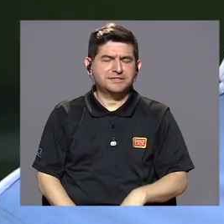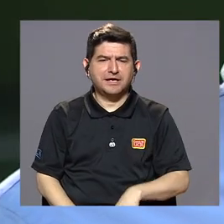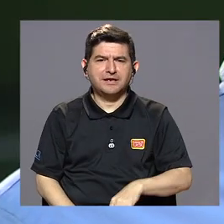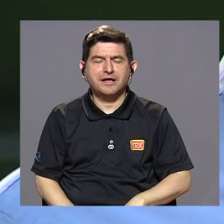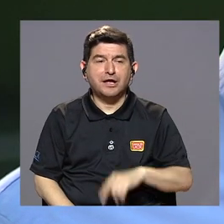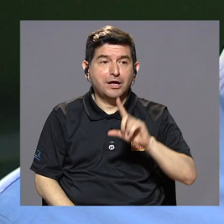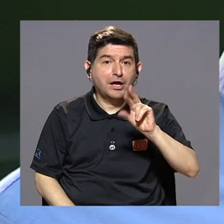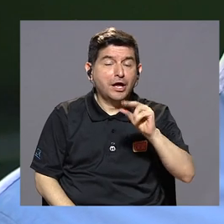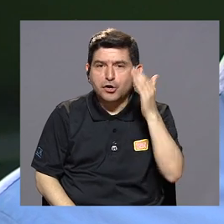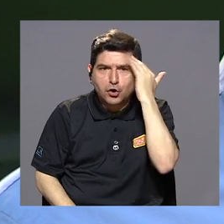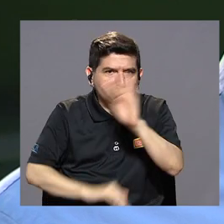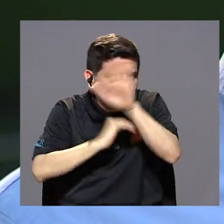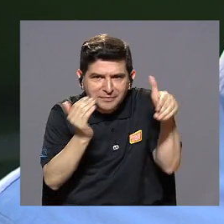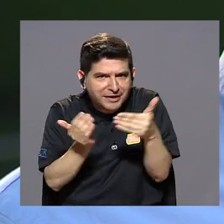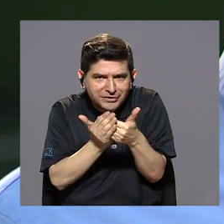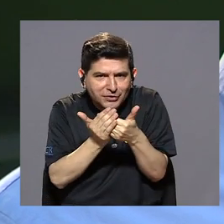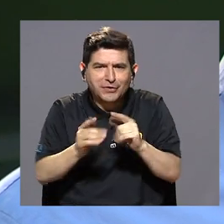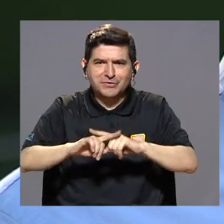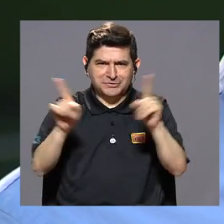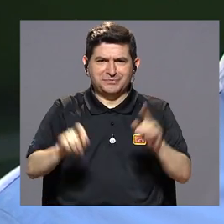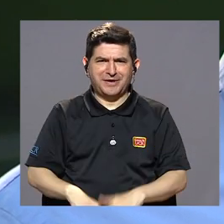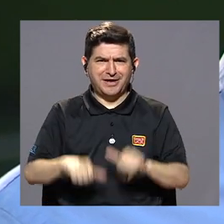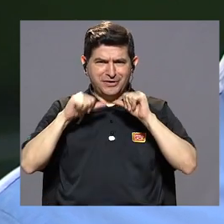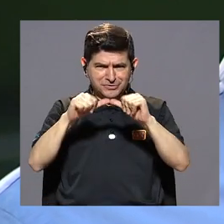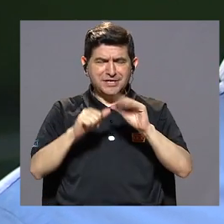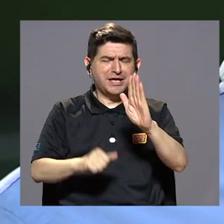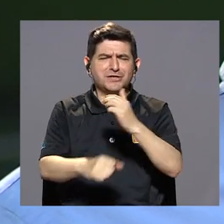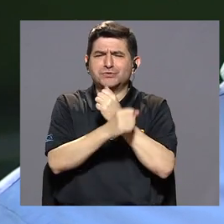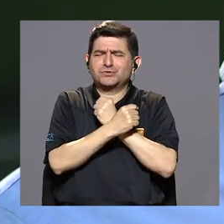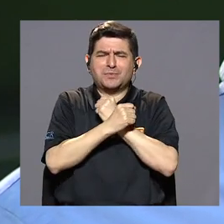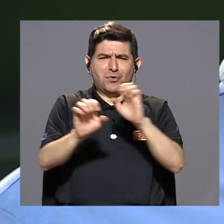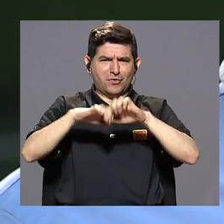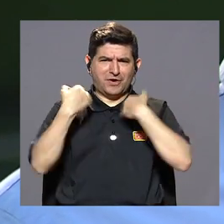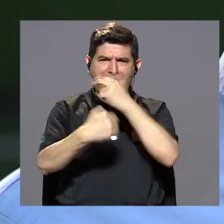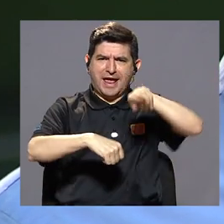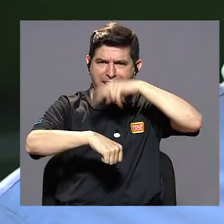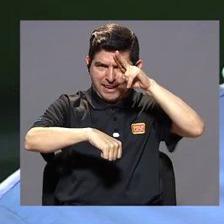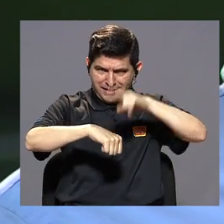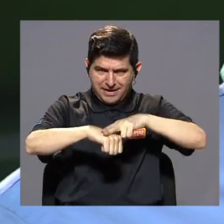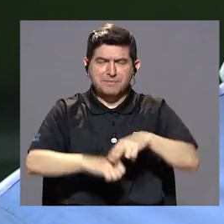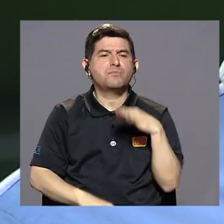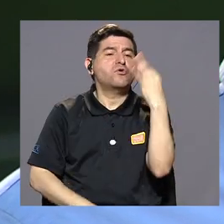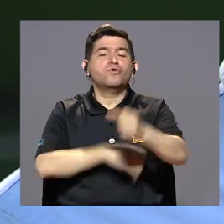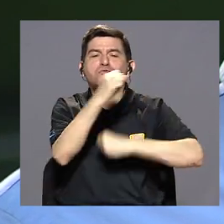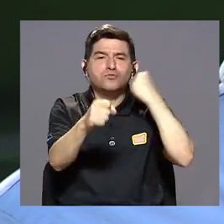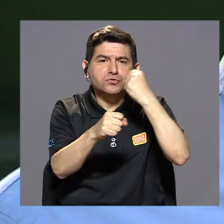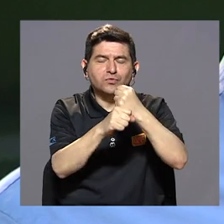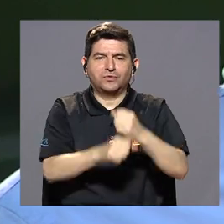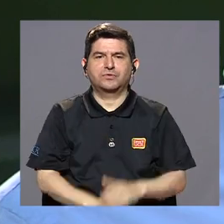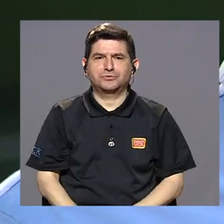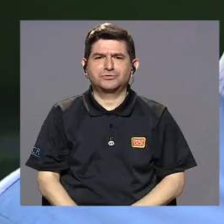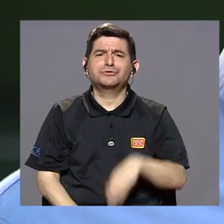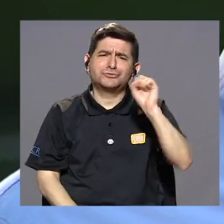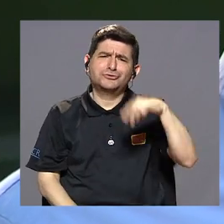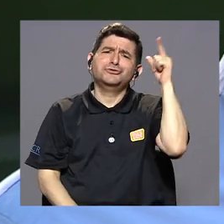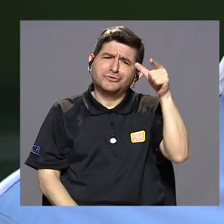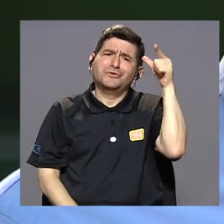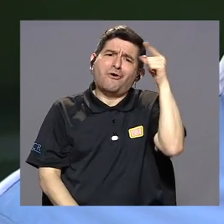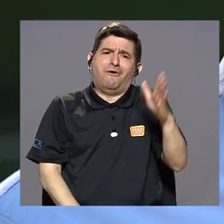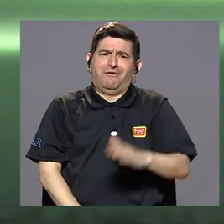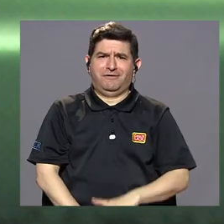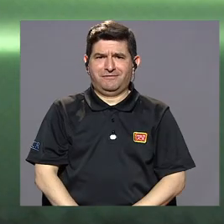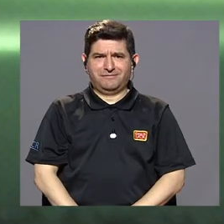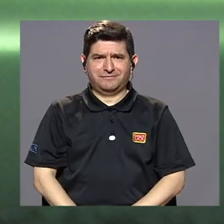que decir que no salga de Centroamérica, ¿va a seguir siendo el amor de su vida la selección nacional para los próximos años? Ah,